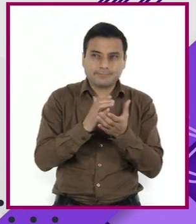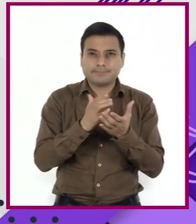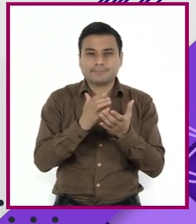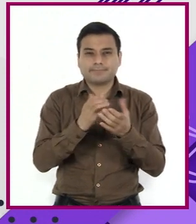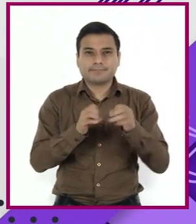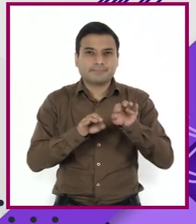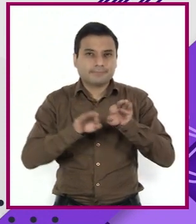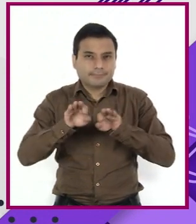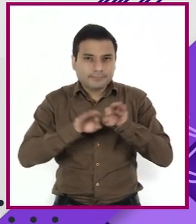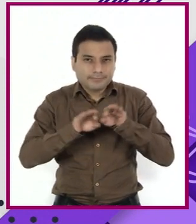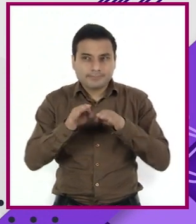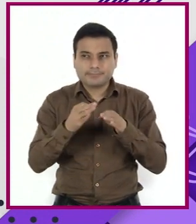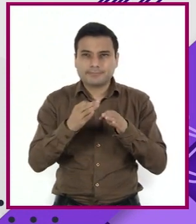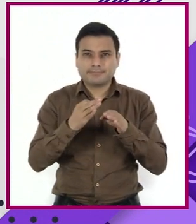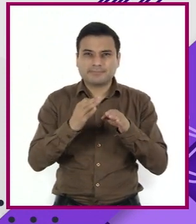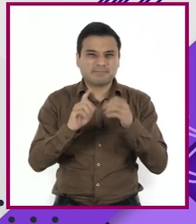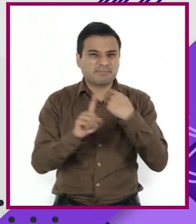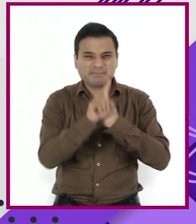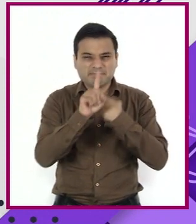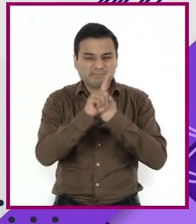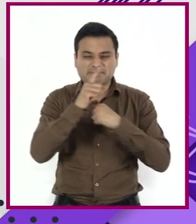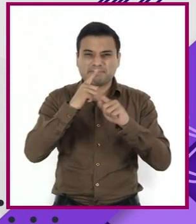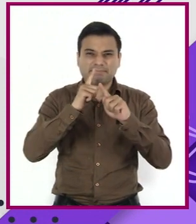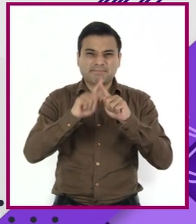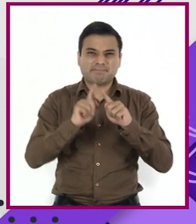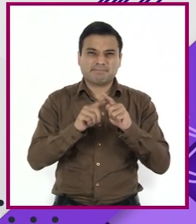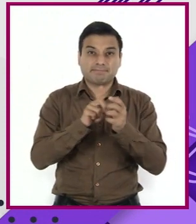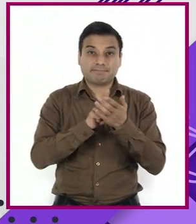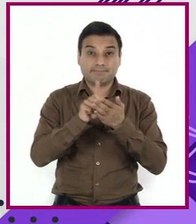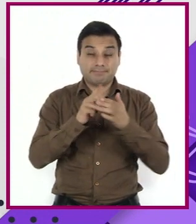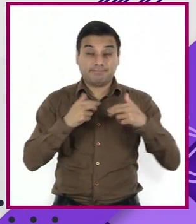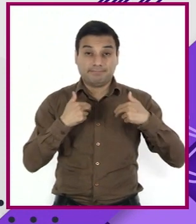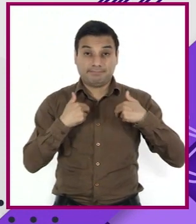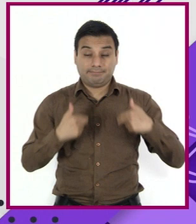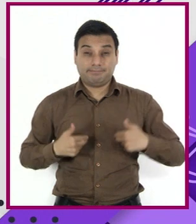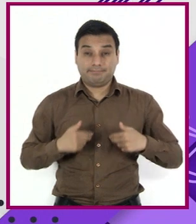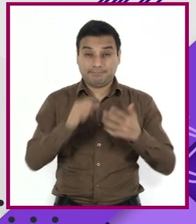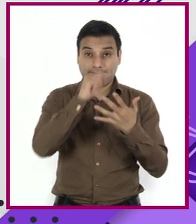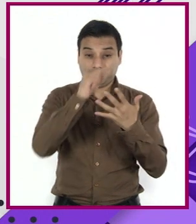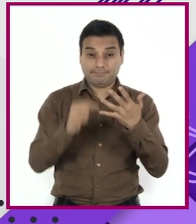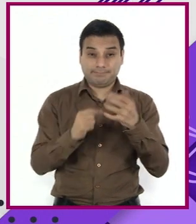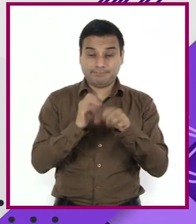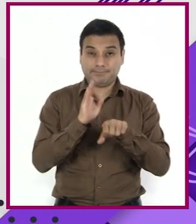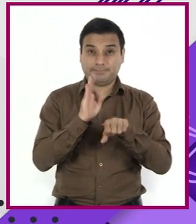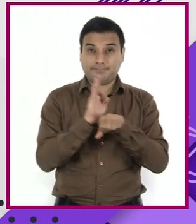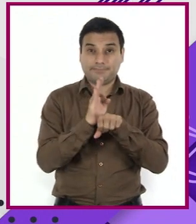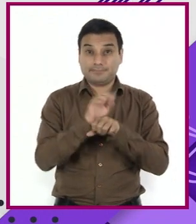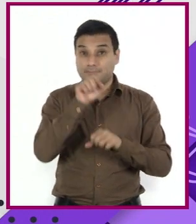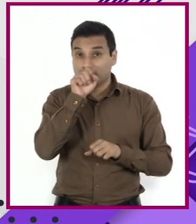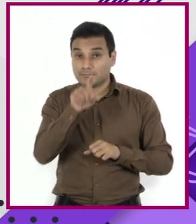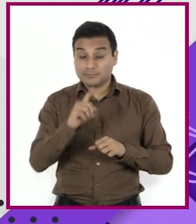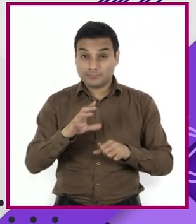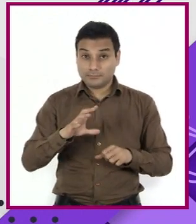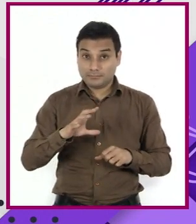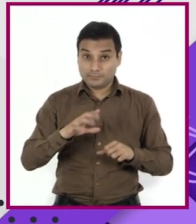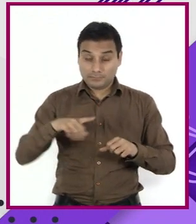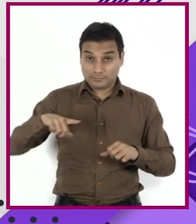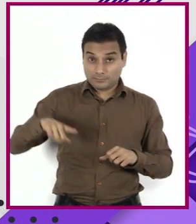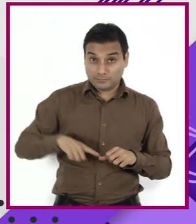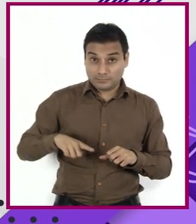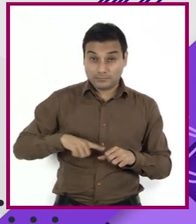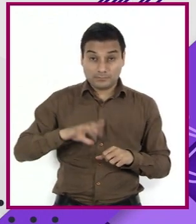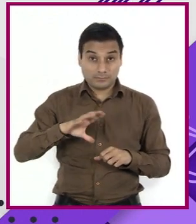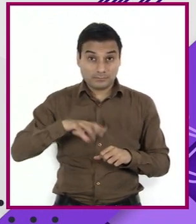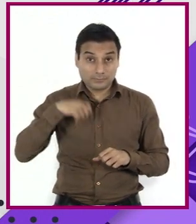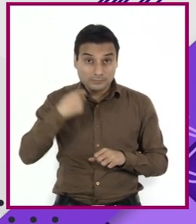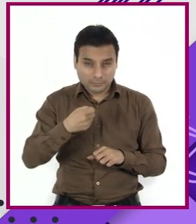etc. También protegen los derechos humanos de las personas, conceden amparos en caso de abusos por parte de las